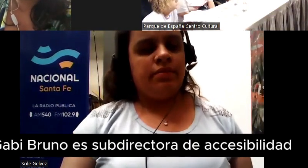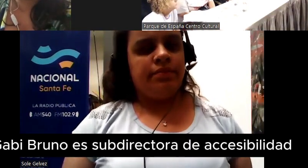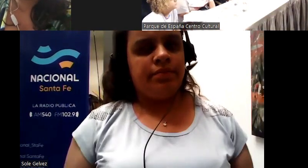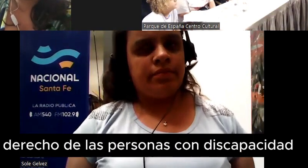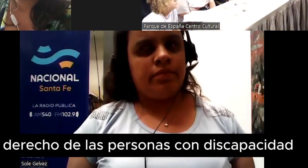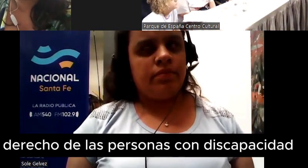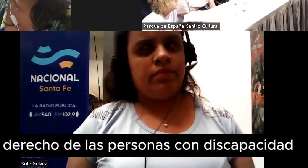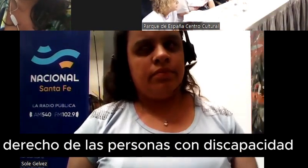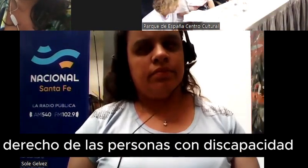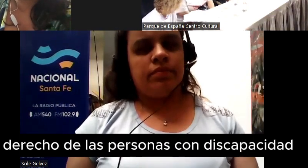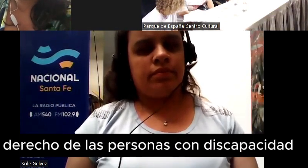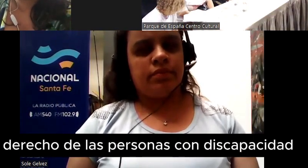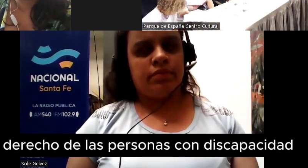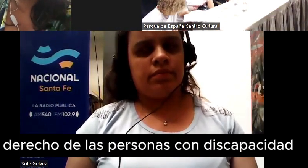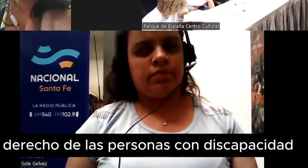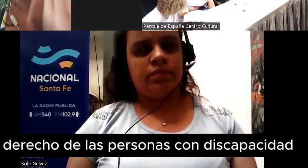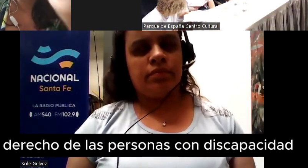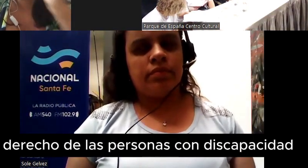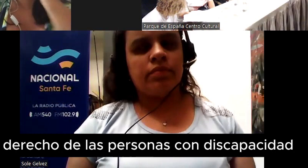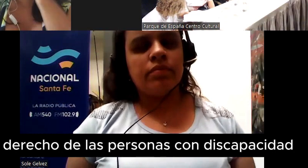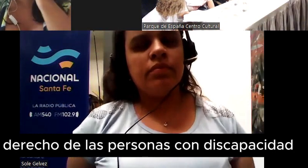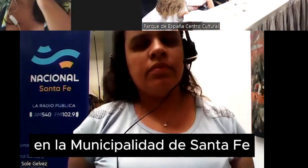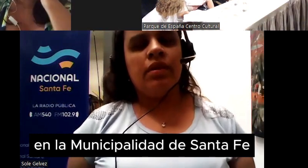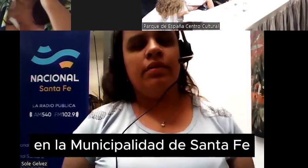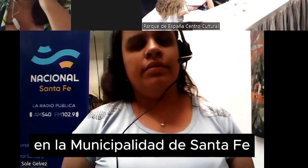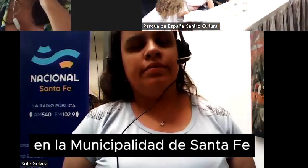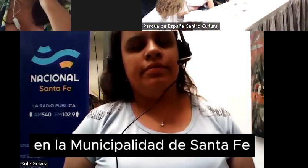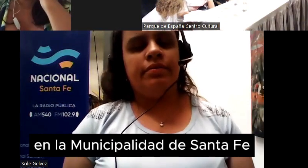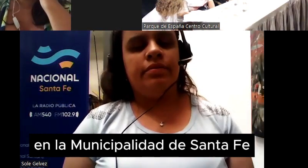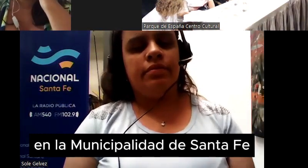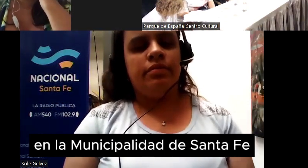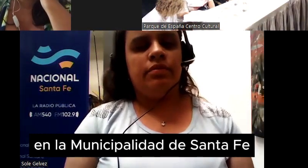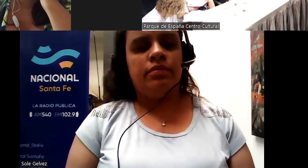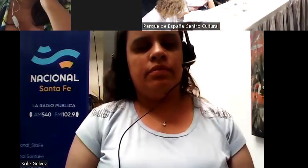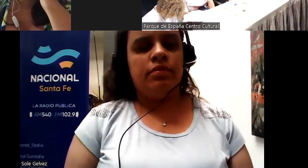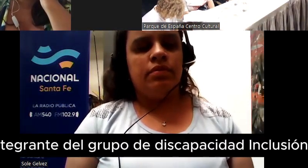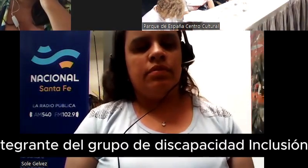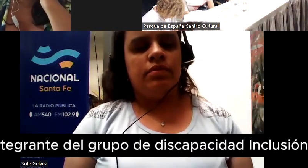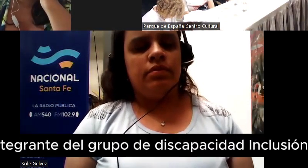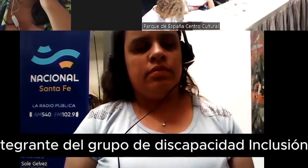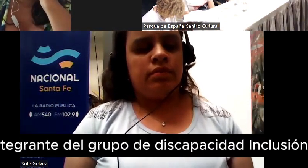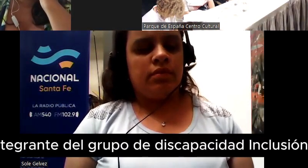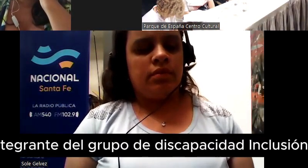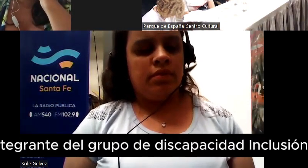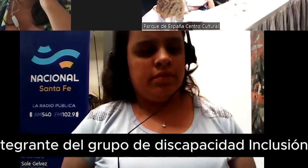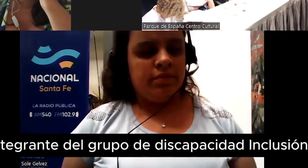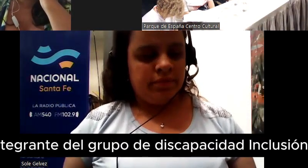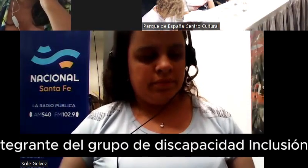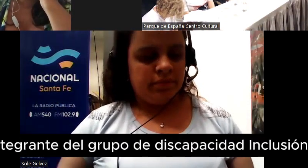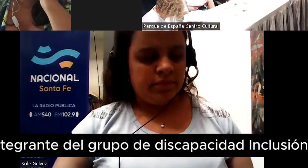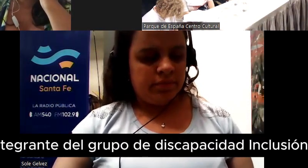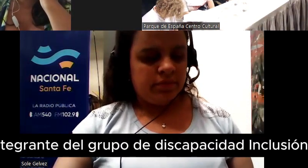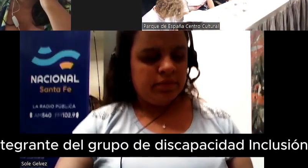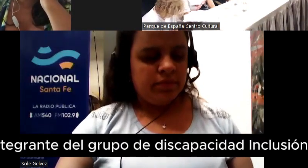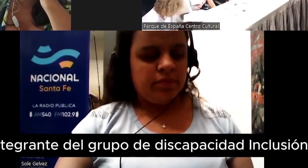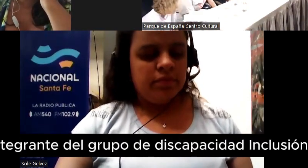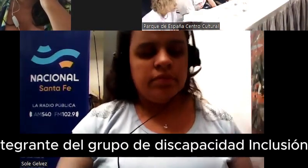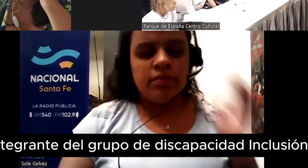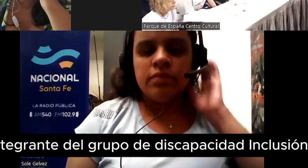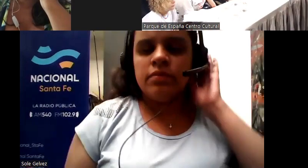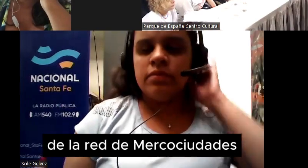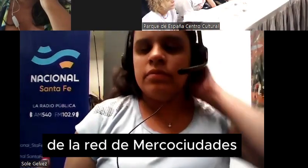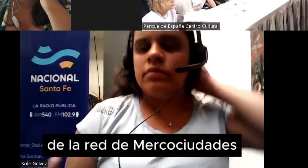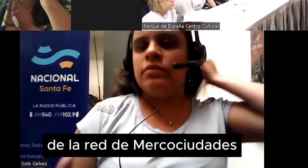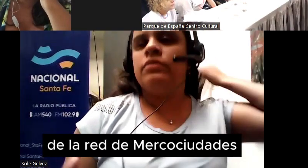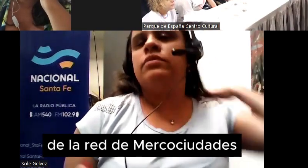accesibilidad y derecho de las personas con discapacidad en la municipalidad de Santa Fe e integrante del grupo de discapacidad